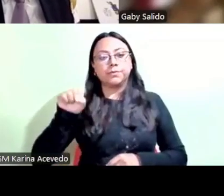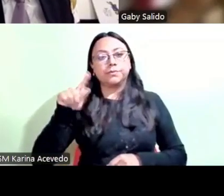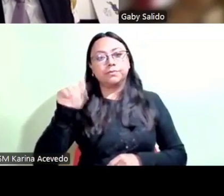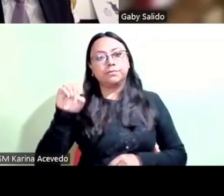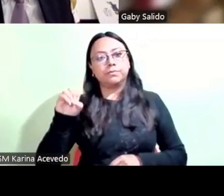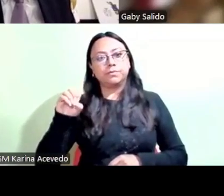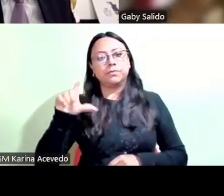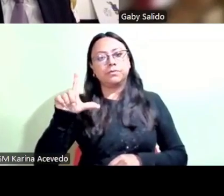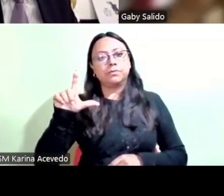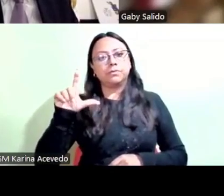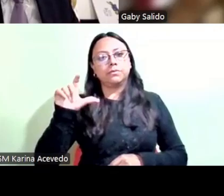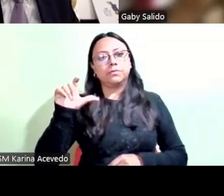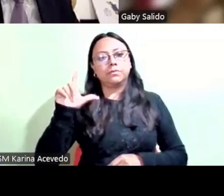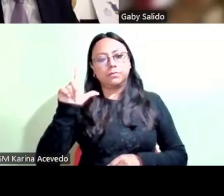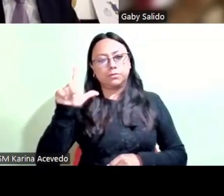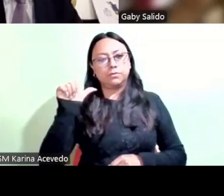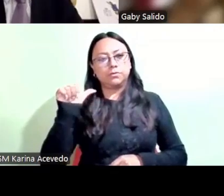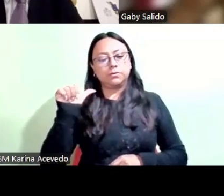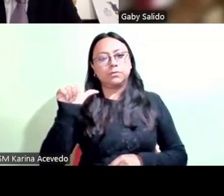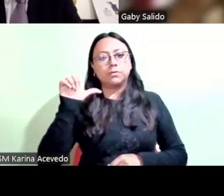Jiménez.